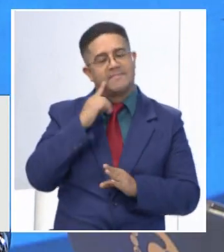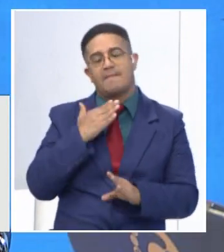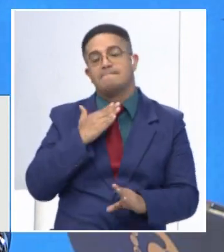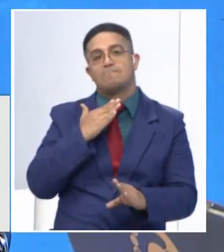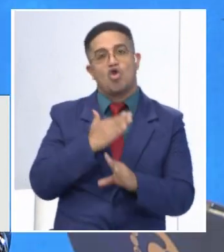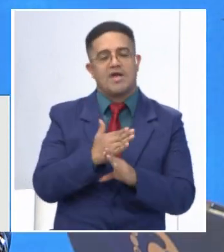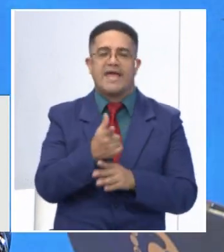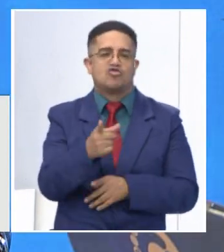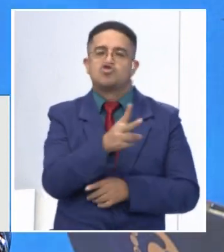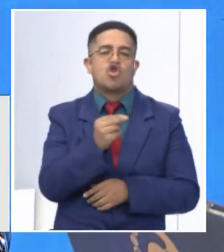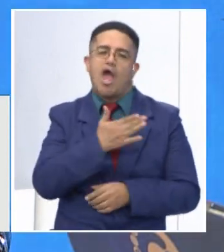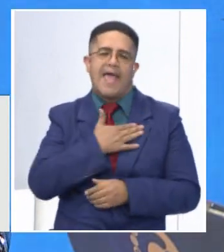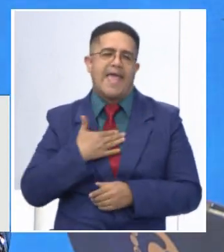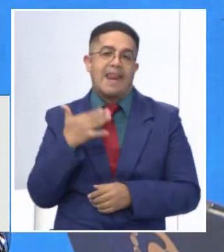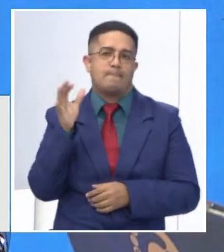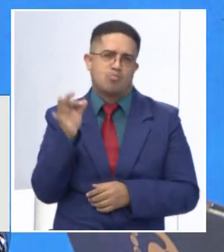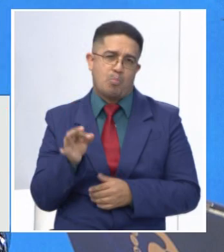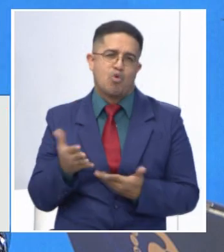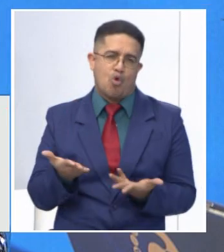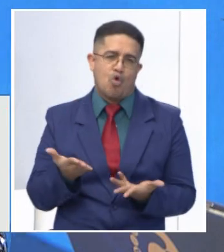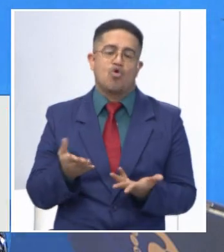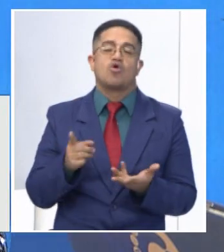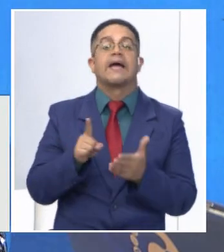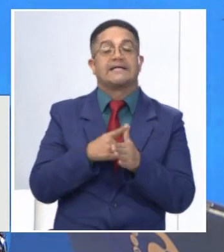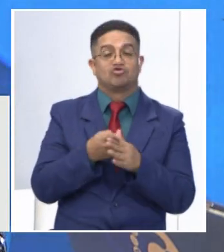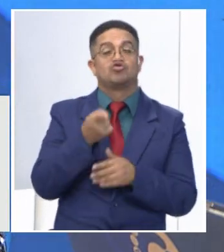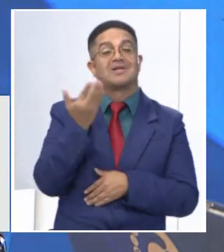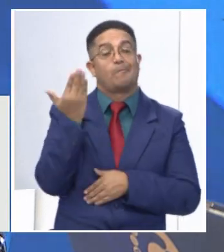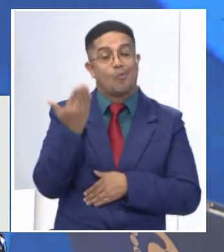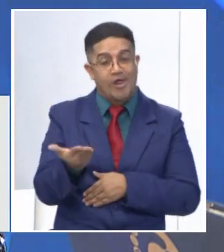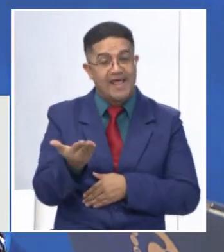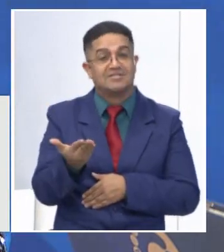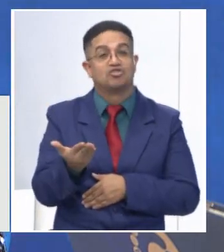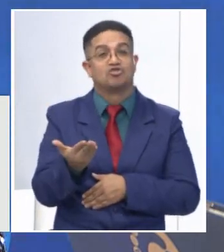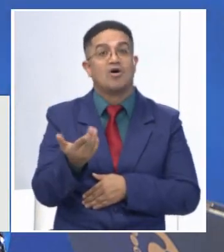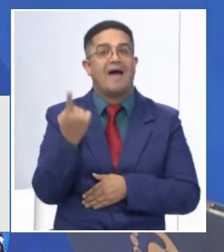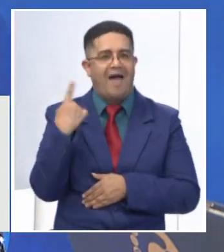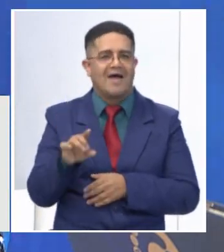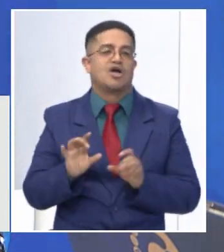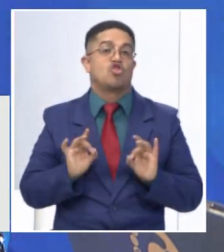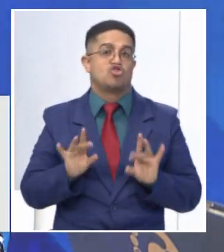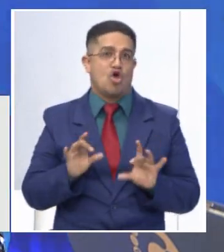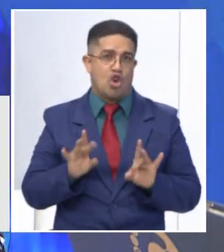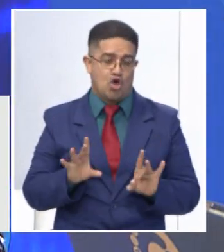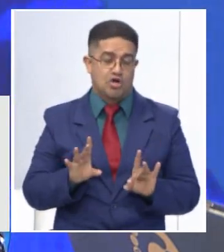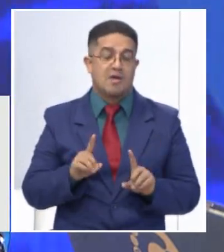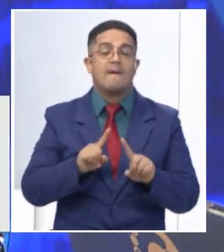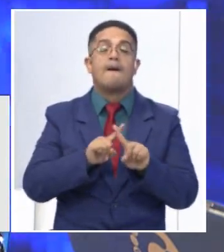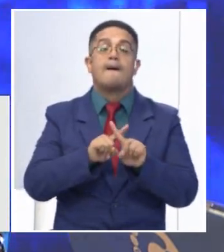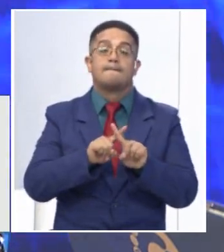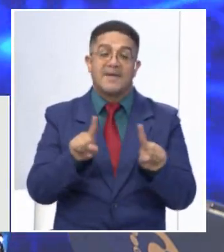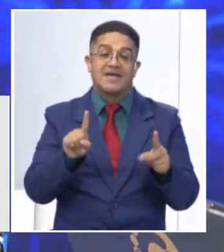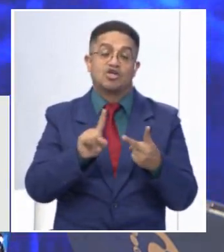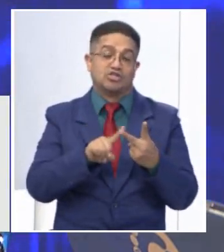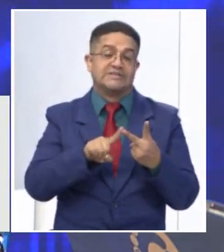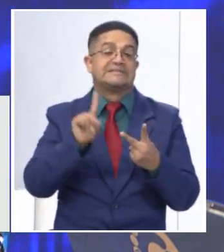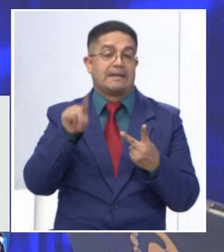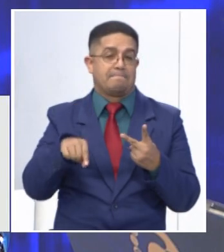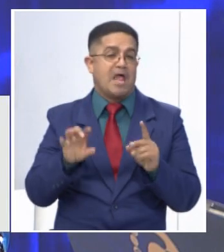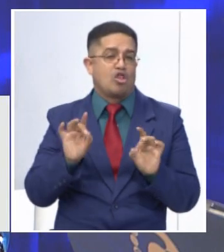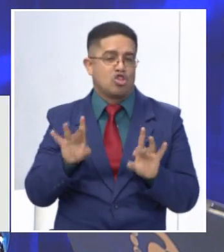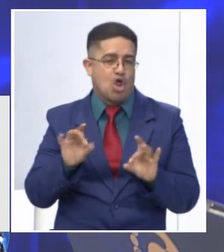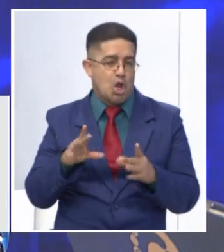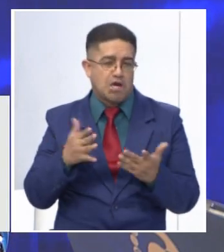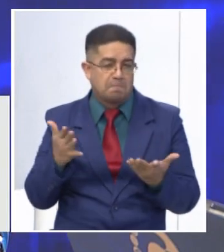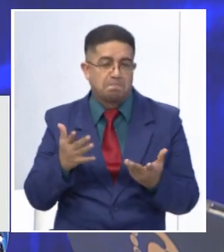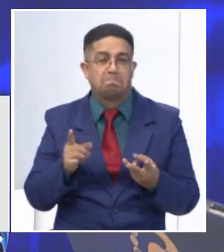la defecación. Esto es una de las consecuencias de tener dolor con la defecación. Sin embargo, hay otras causas de dolor con la defecación.